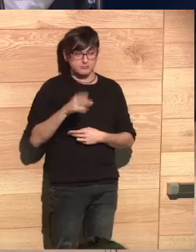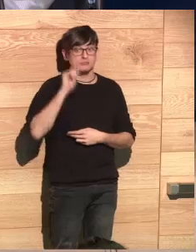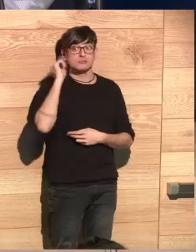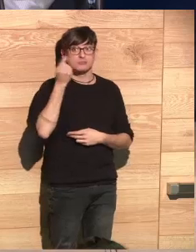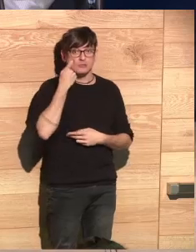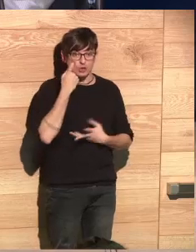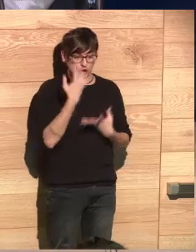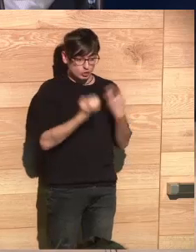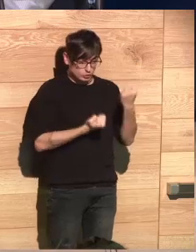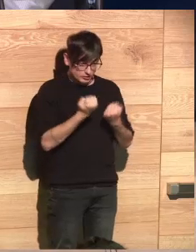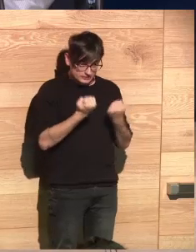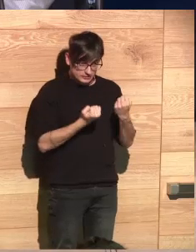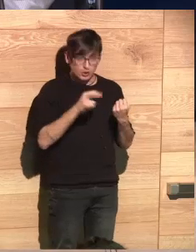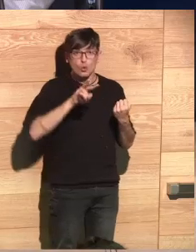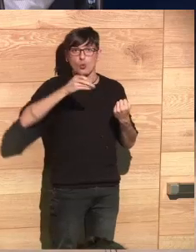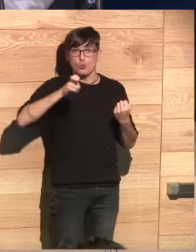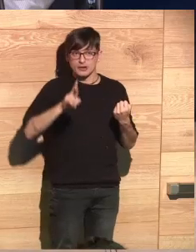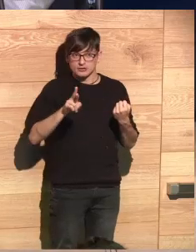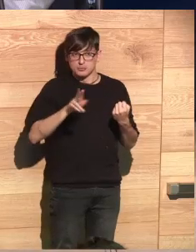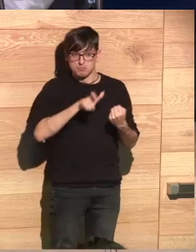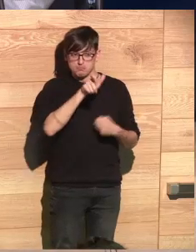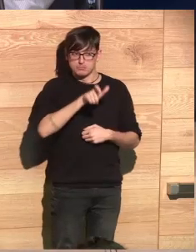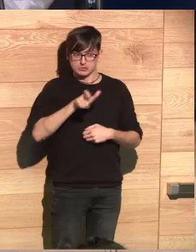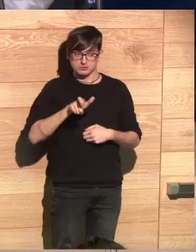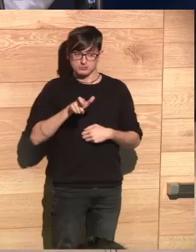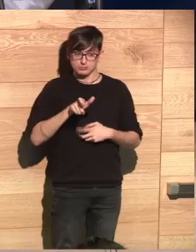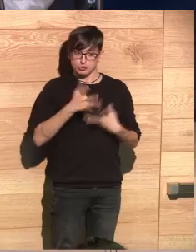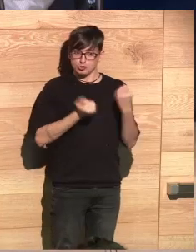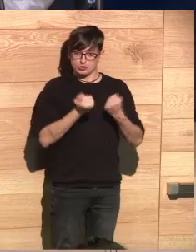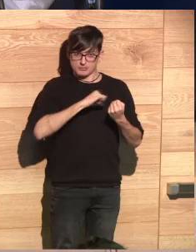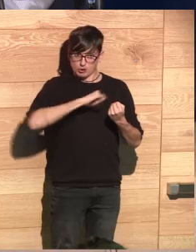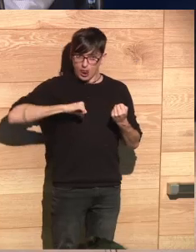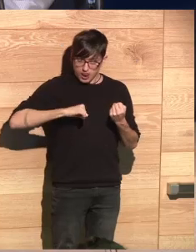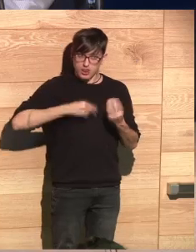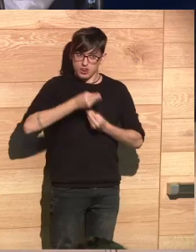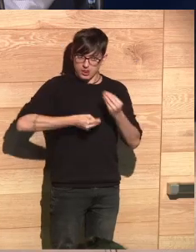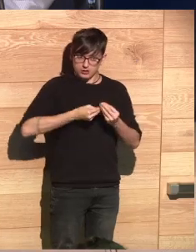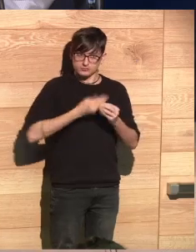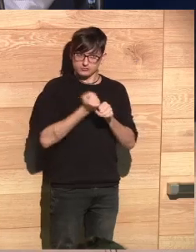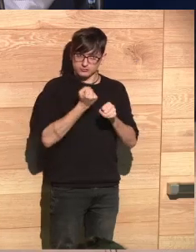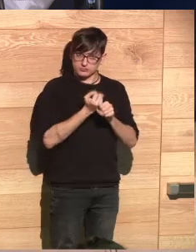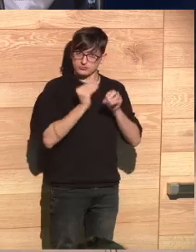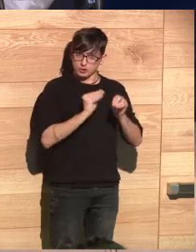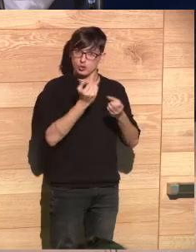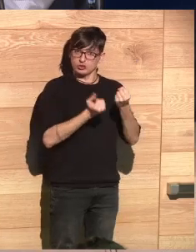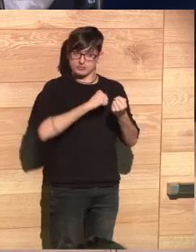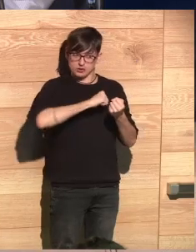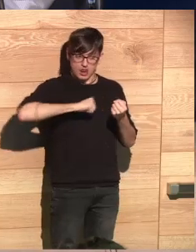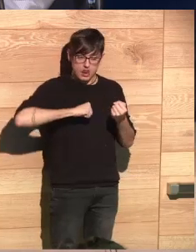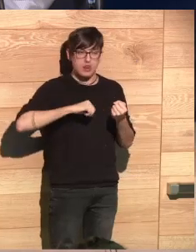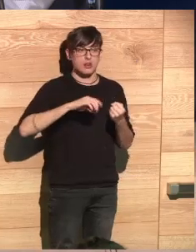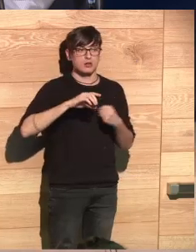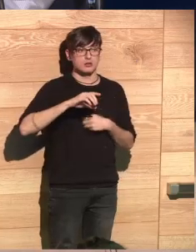de Uber, que son, como sabemos, gente que usa su propio coche, Sí. ¿no? En sus propias horas libres o lo que sea